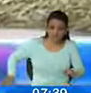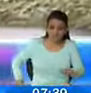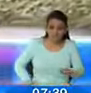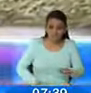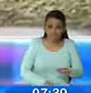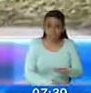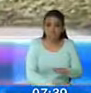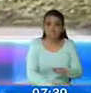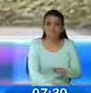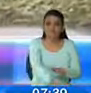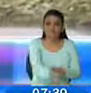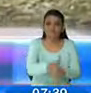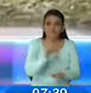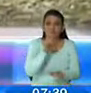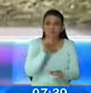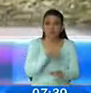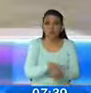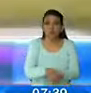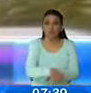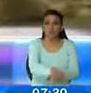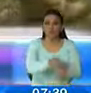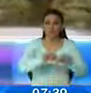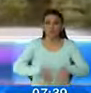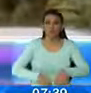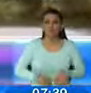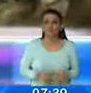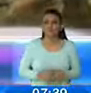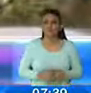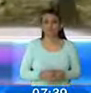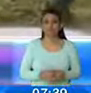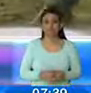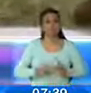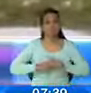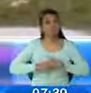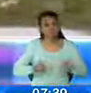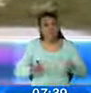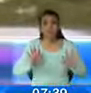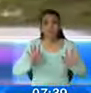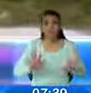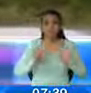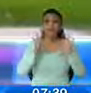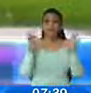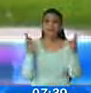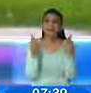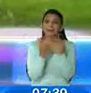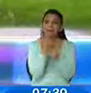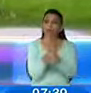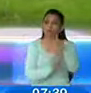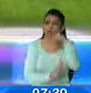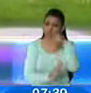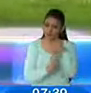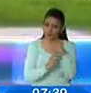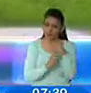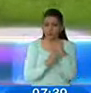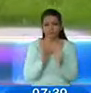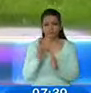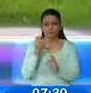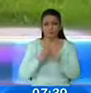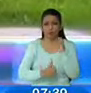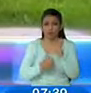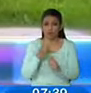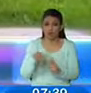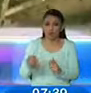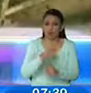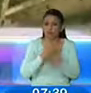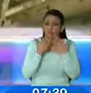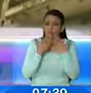vaya a medio camino. El mayor inconveniente que tienen estas familias humildes, pero muy trabajadoras y con un gran